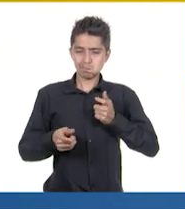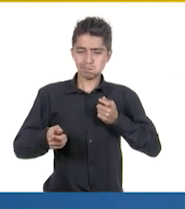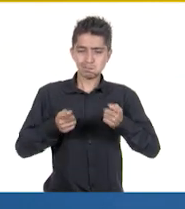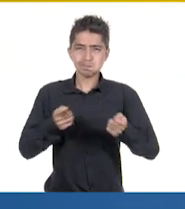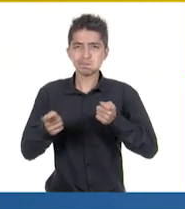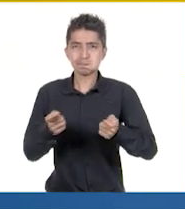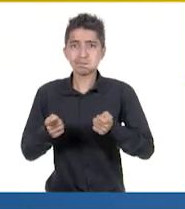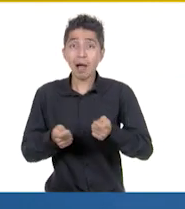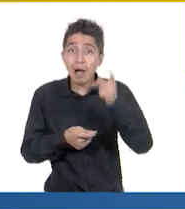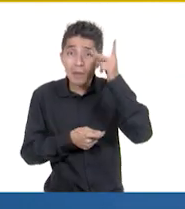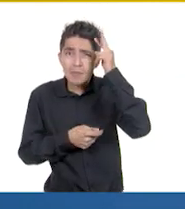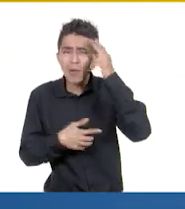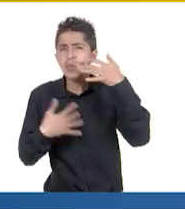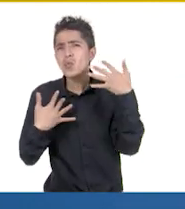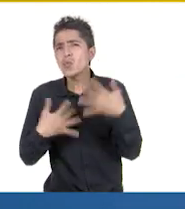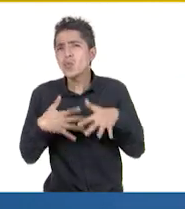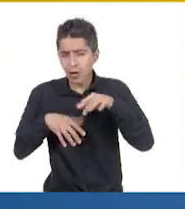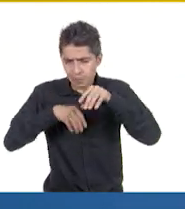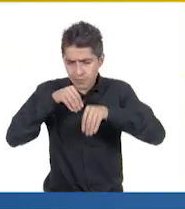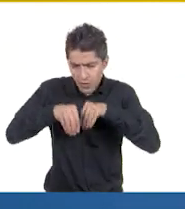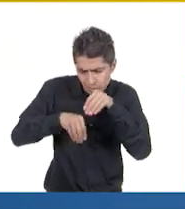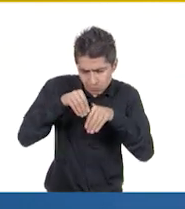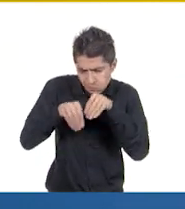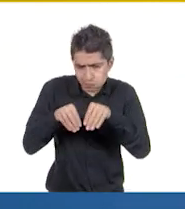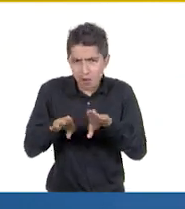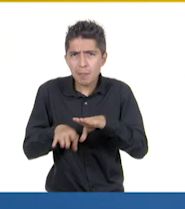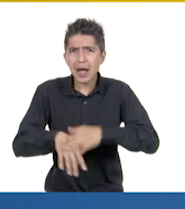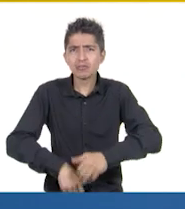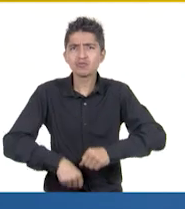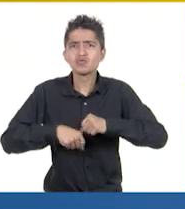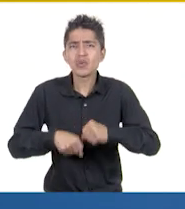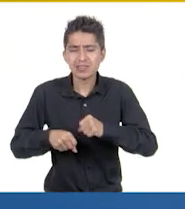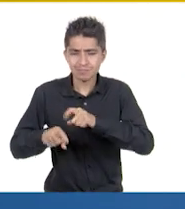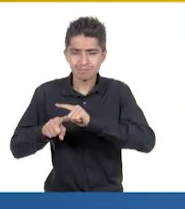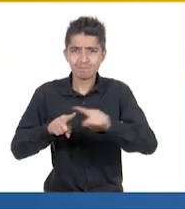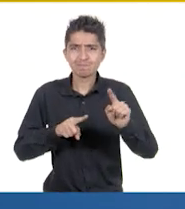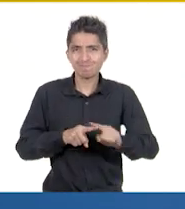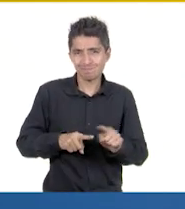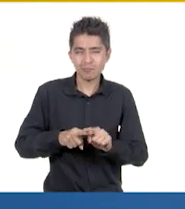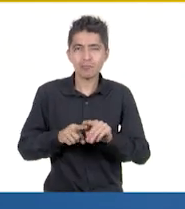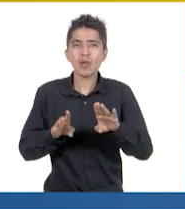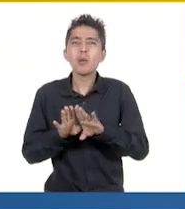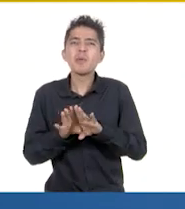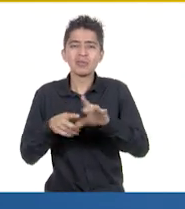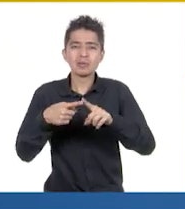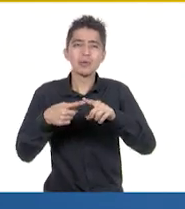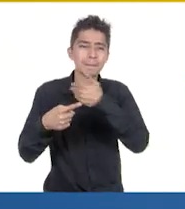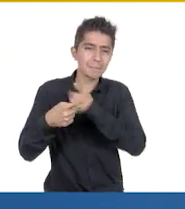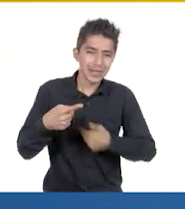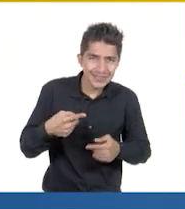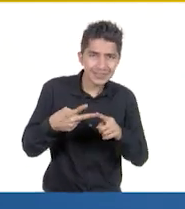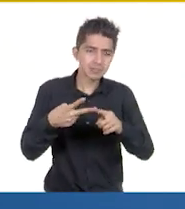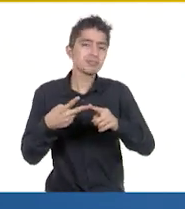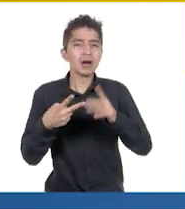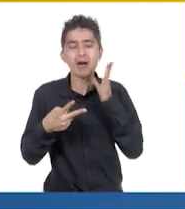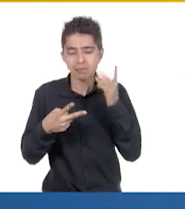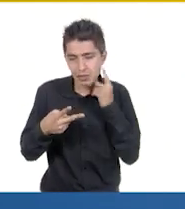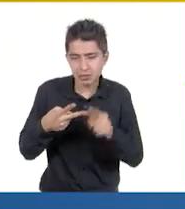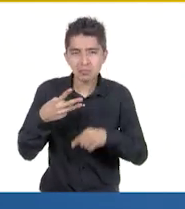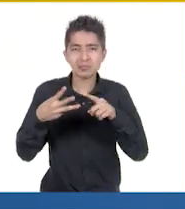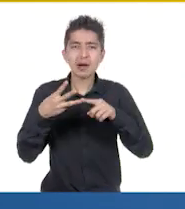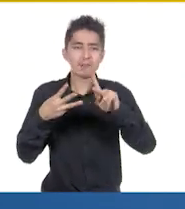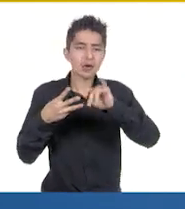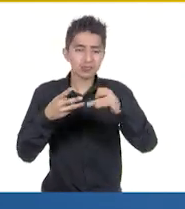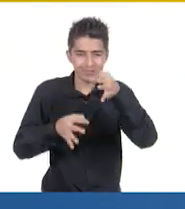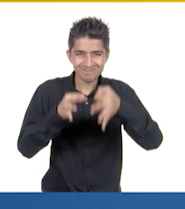Díaz construyó un hábil mecanismo de equilibrio de fuerzas entre los distintos poderes y esto contribuyó a conservar la paz y a estabilizar